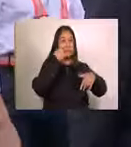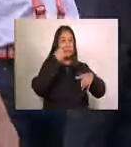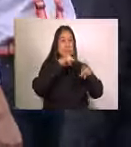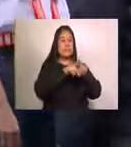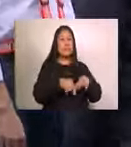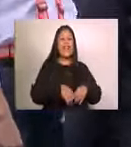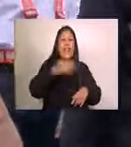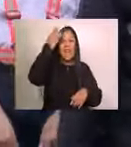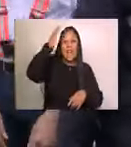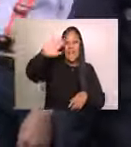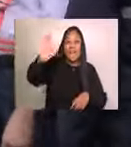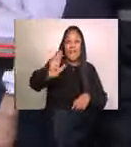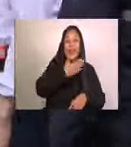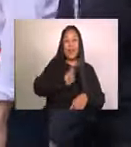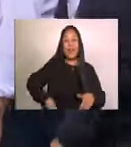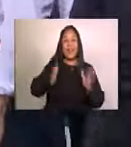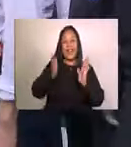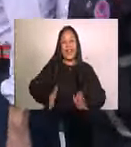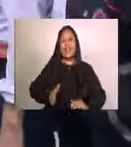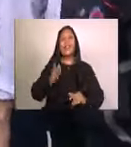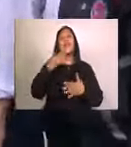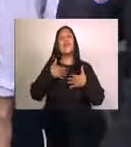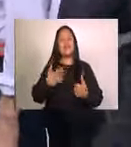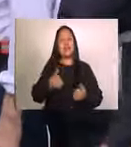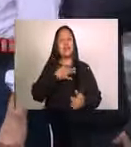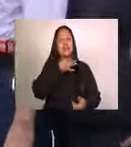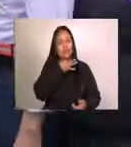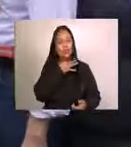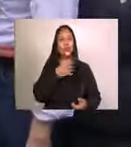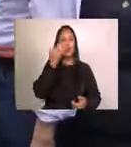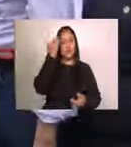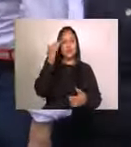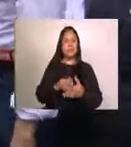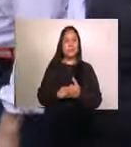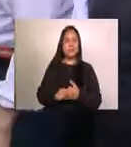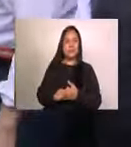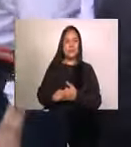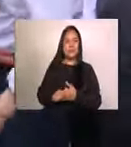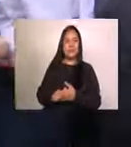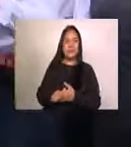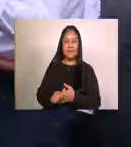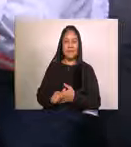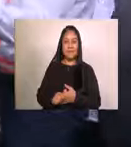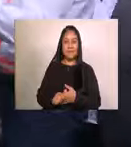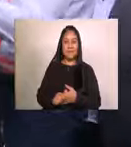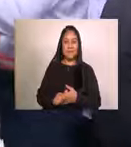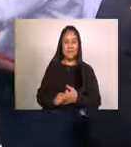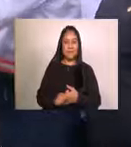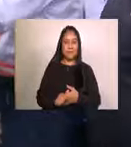¡Gobernadora! ¿Qué tal? ¿Cómo está? Qué gusto de verla. ¿Cómo está, Gaby? Ahí estamos.